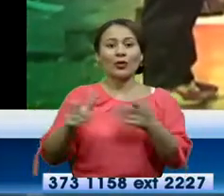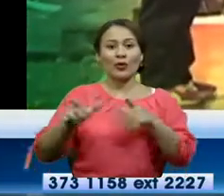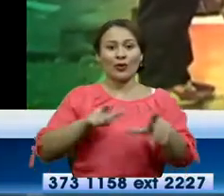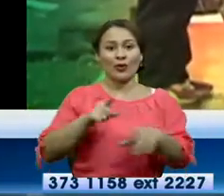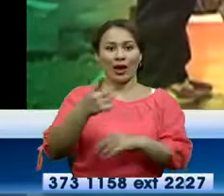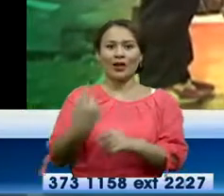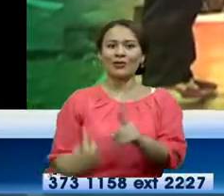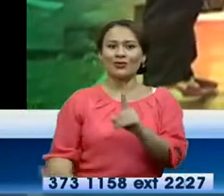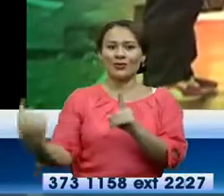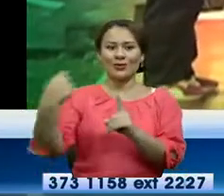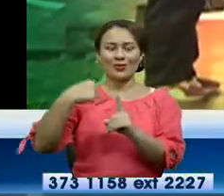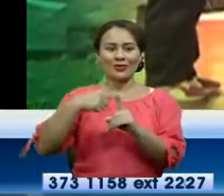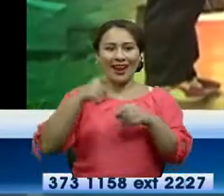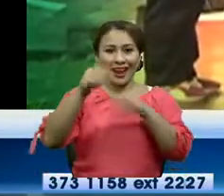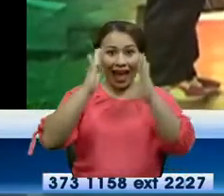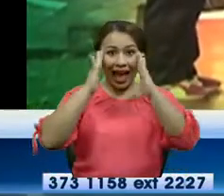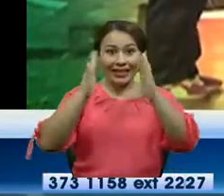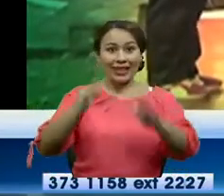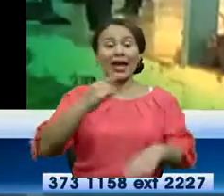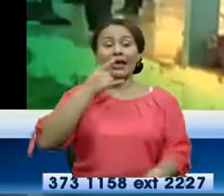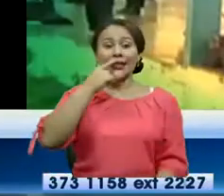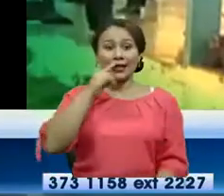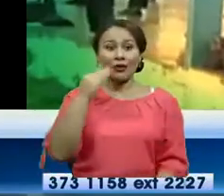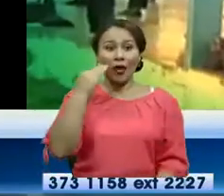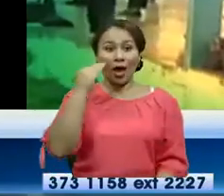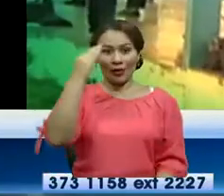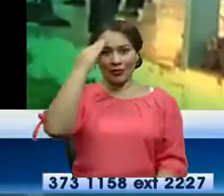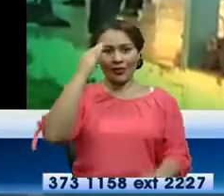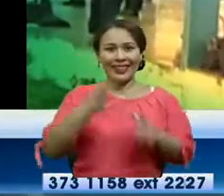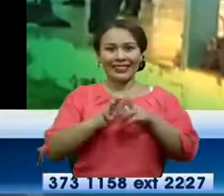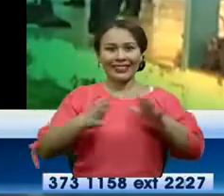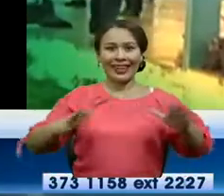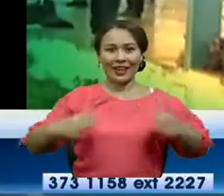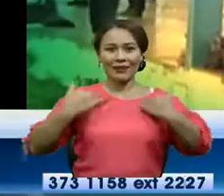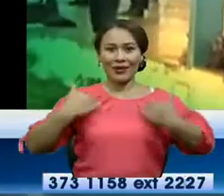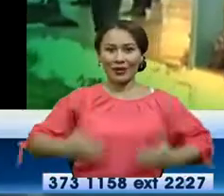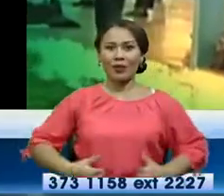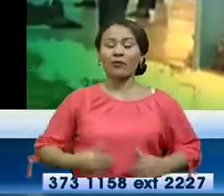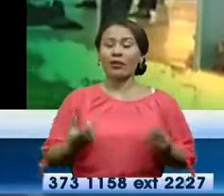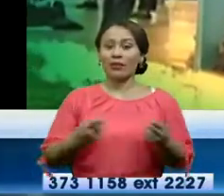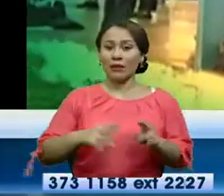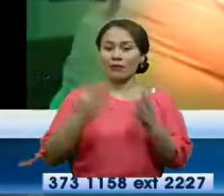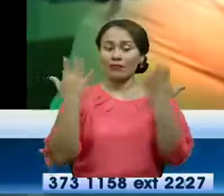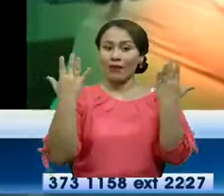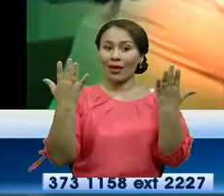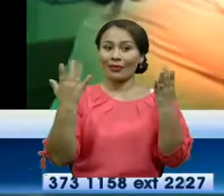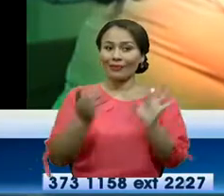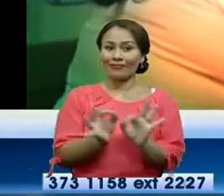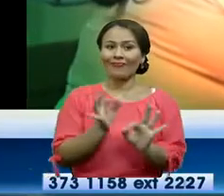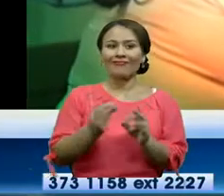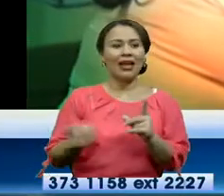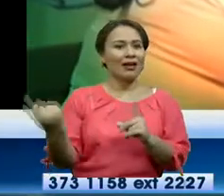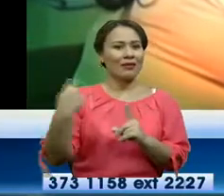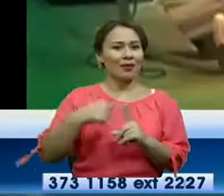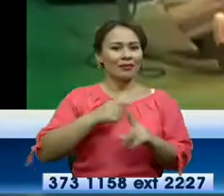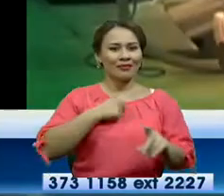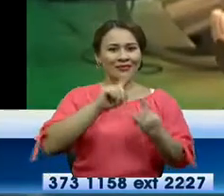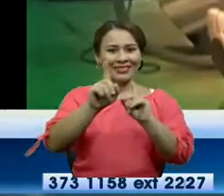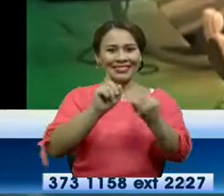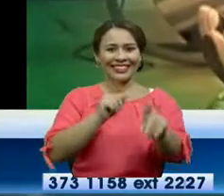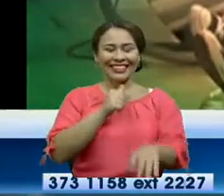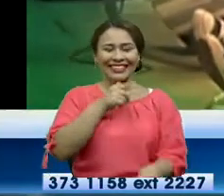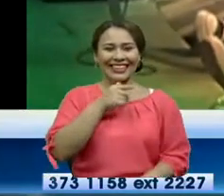SUMAR también se atiende a adultos mayores con terapia física y manualidades. Además, consultas y atención